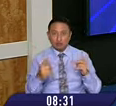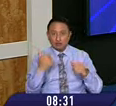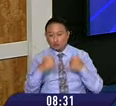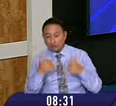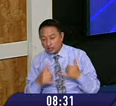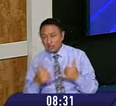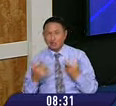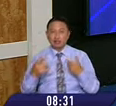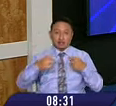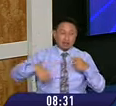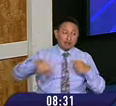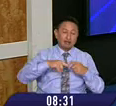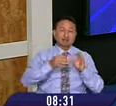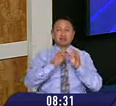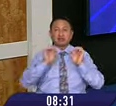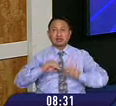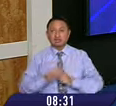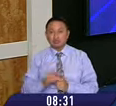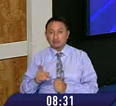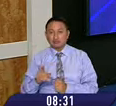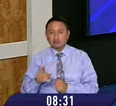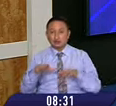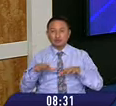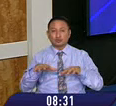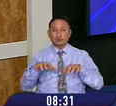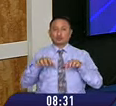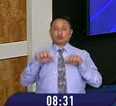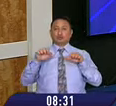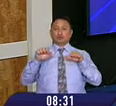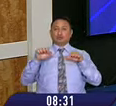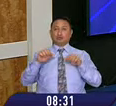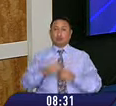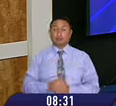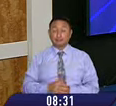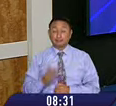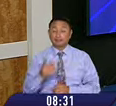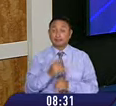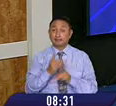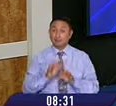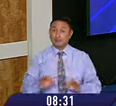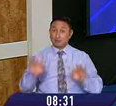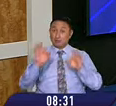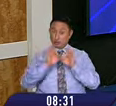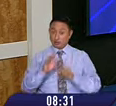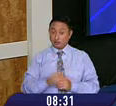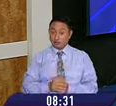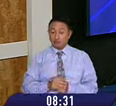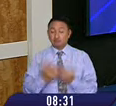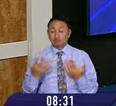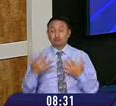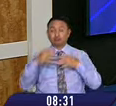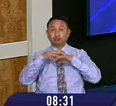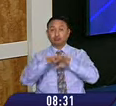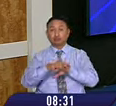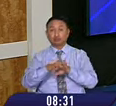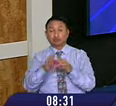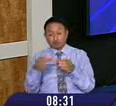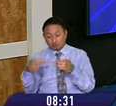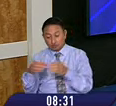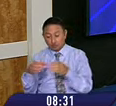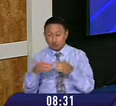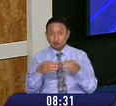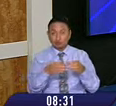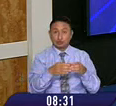juegan, están arreglando, se alejan, absolutamente se alejan. Por eso es importante, vecinos queridos, unirse en cabildos. Los